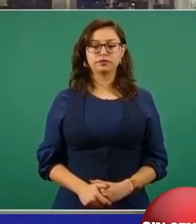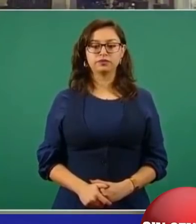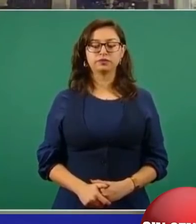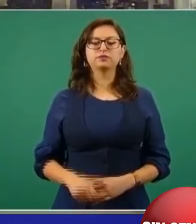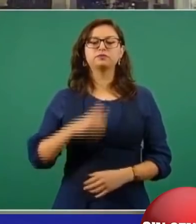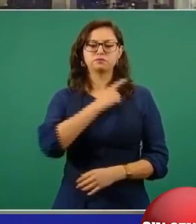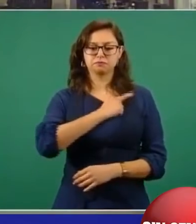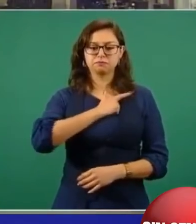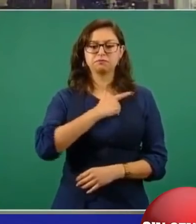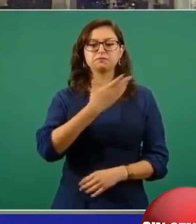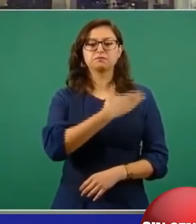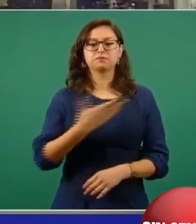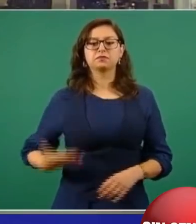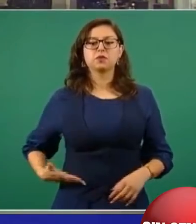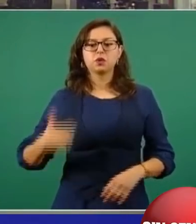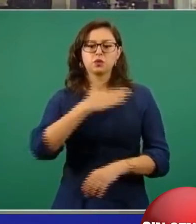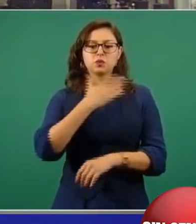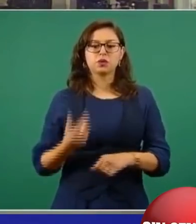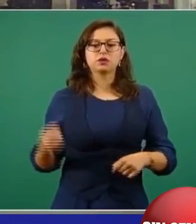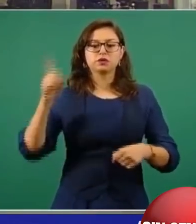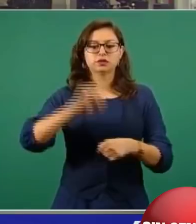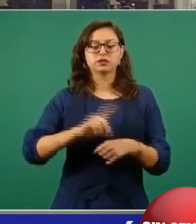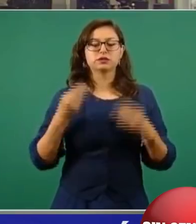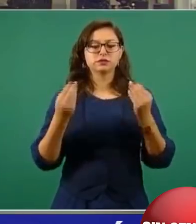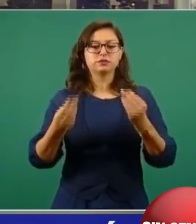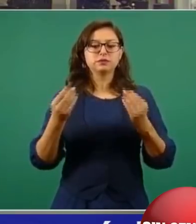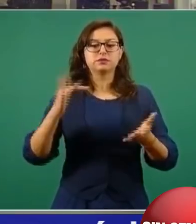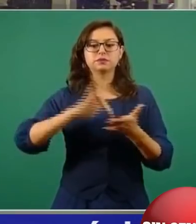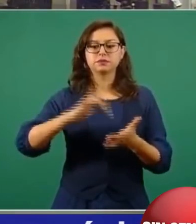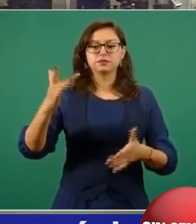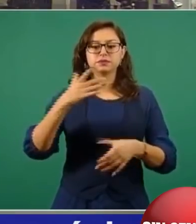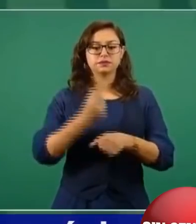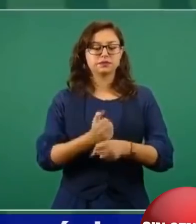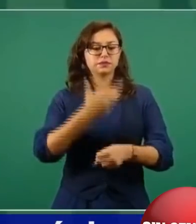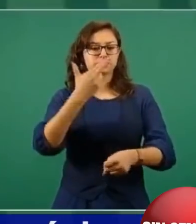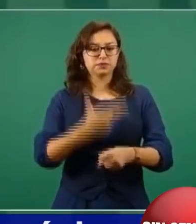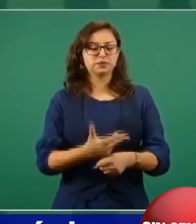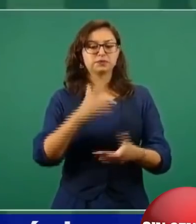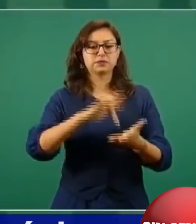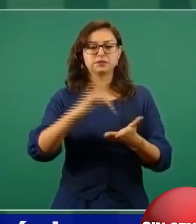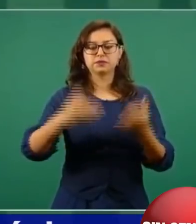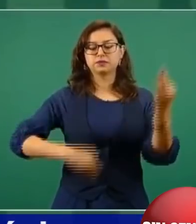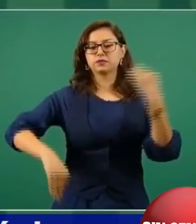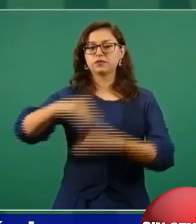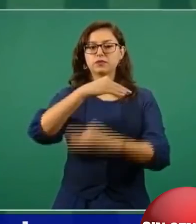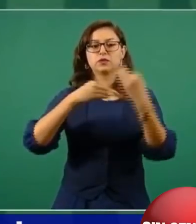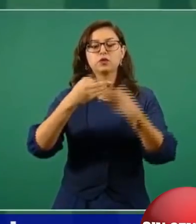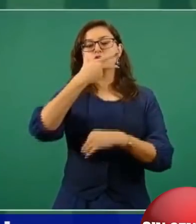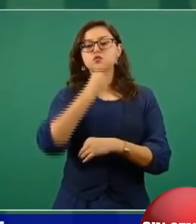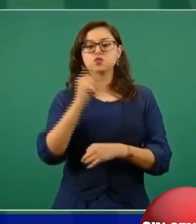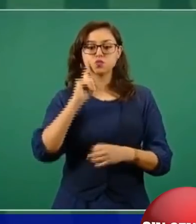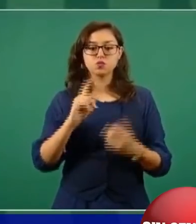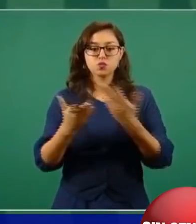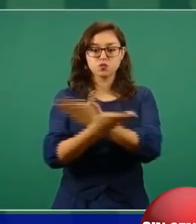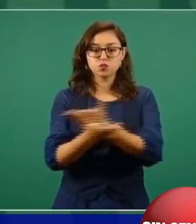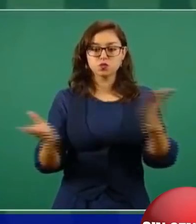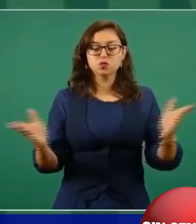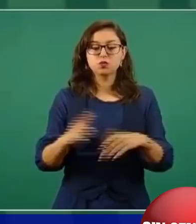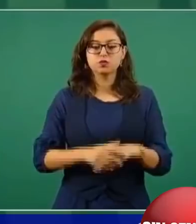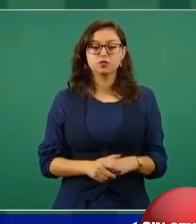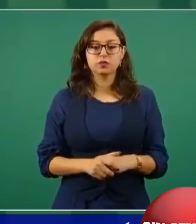Con gusto, presidente. Muy buenos días. Muchas gracias, secretarios. Muy buenos días. Muy buenos días tengan todas y todos ustedes. Vamos